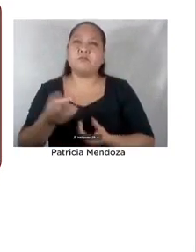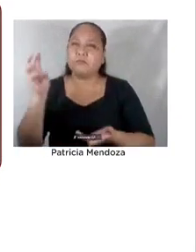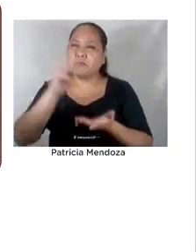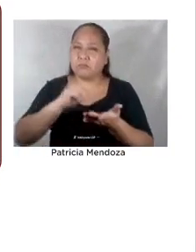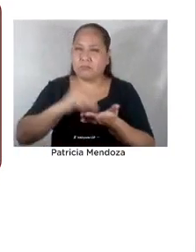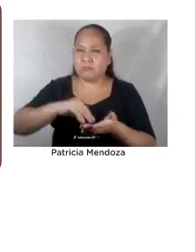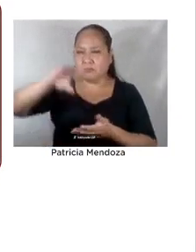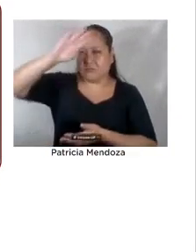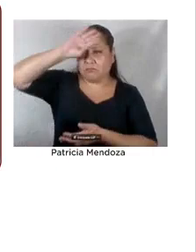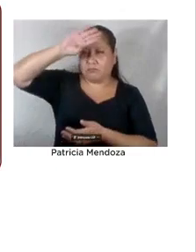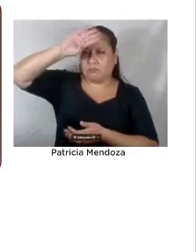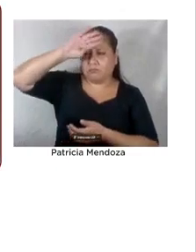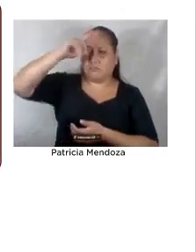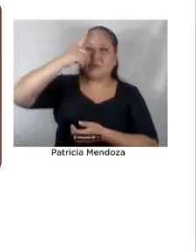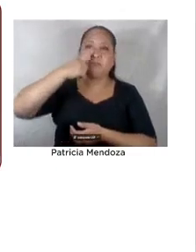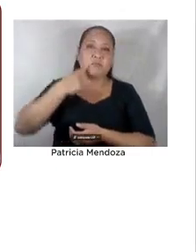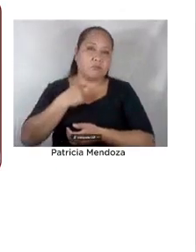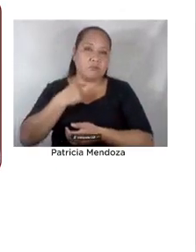Bueno,